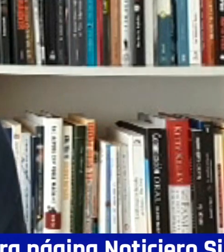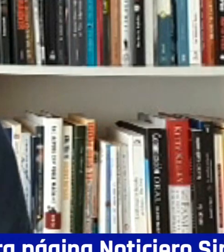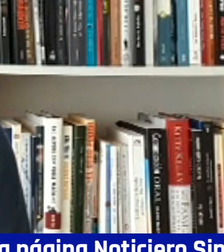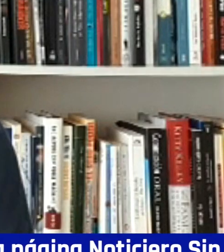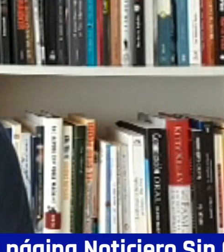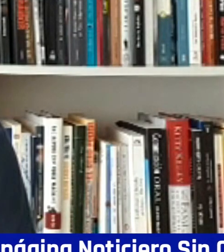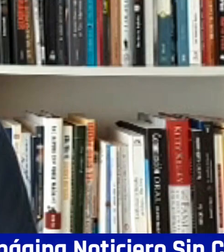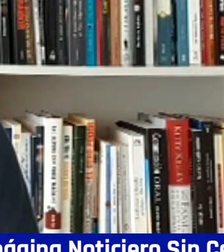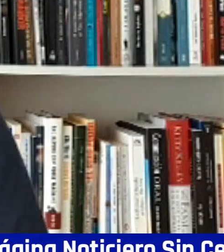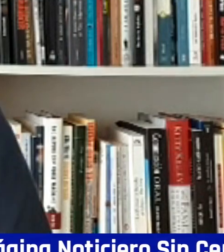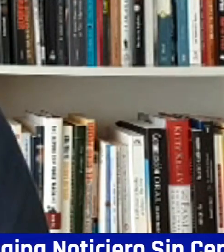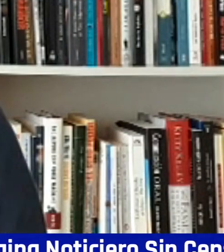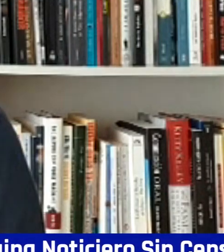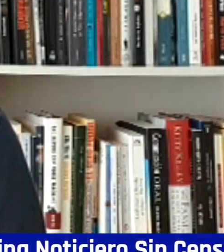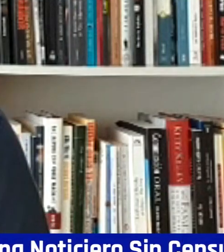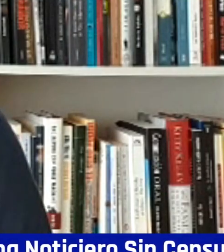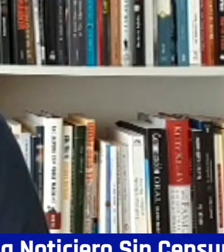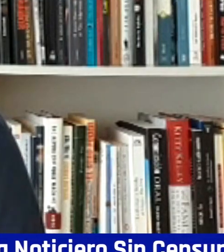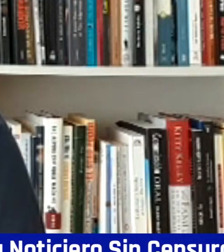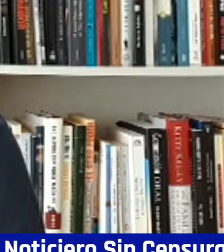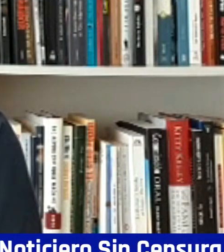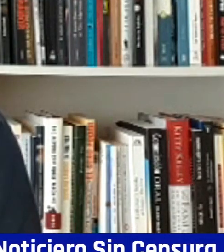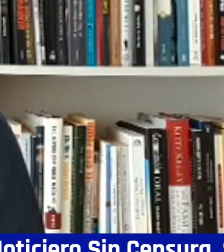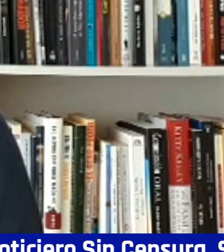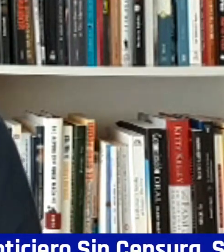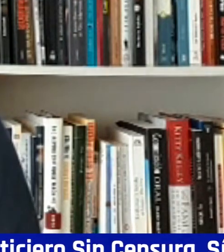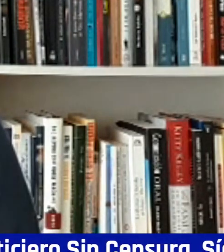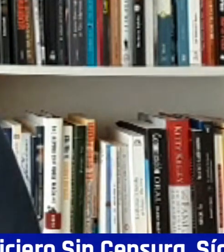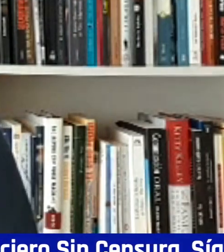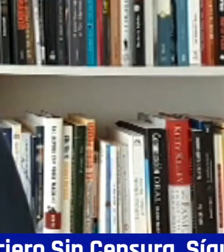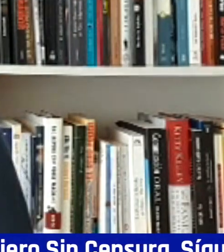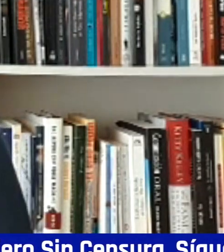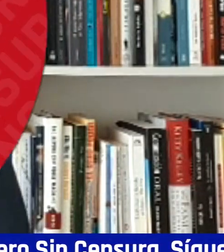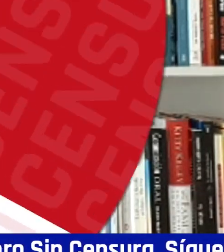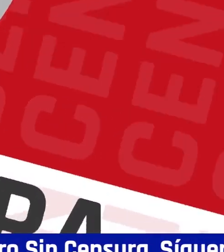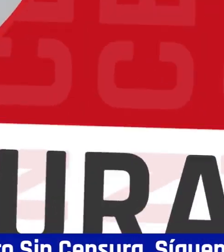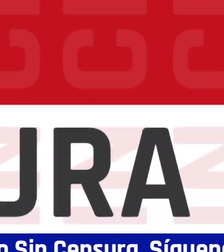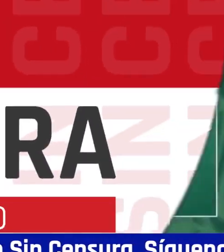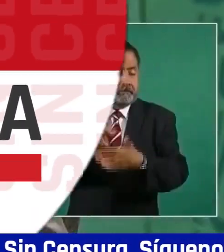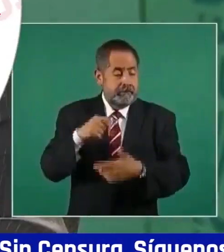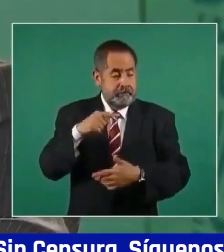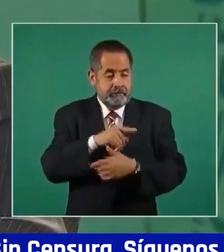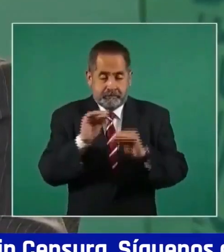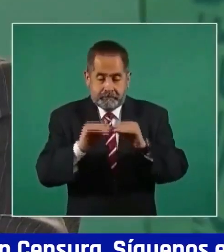las actuaciones de los expresidentes. Vamos a escuchar.